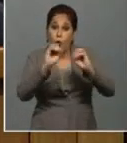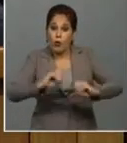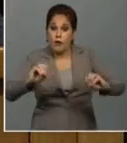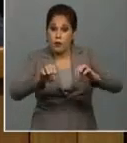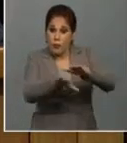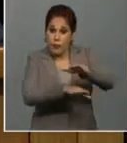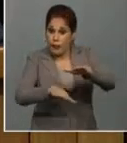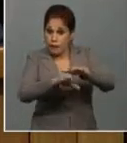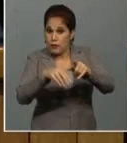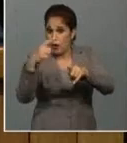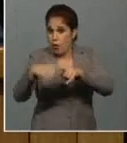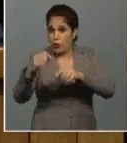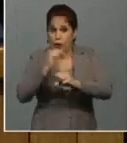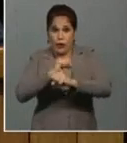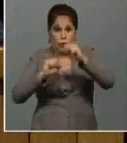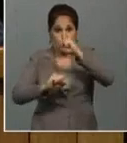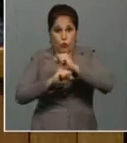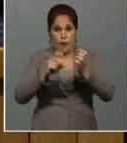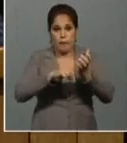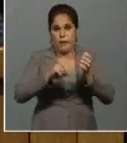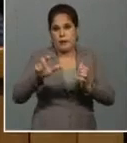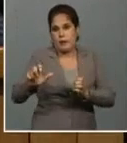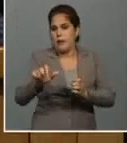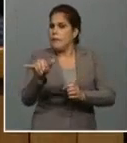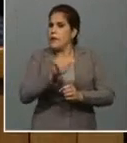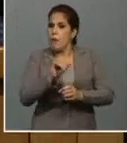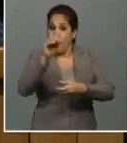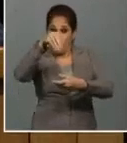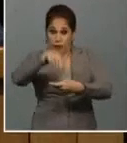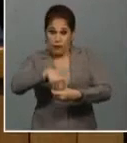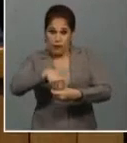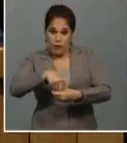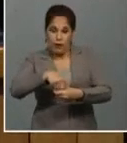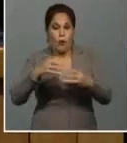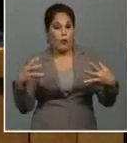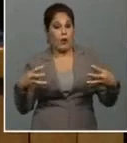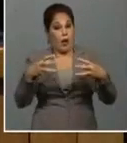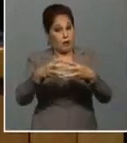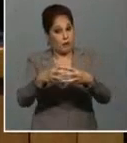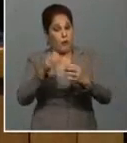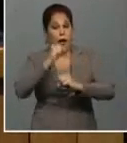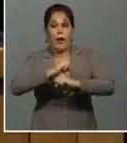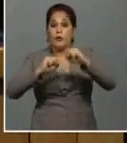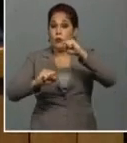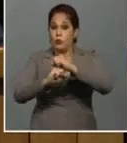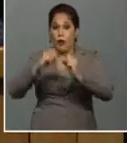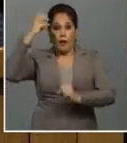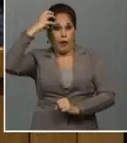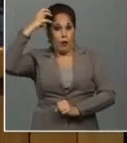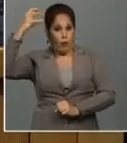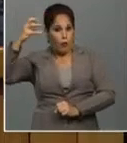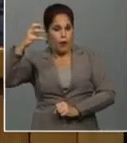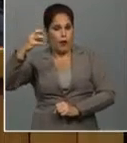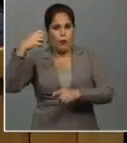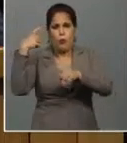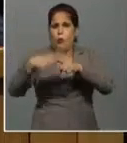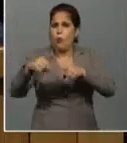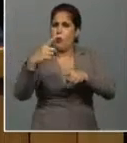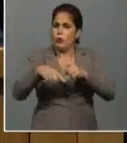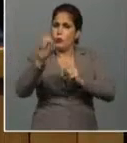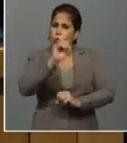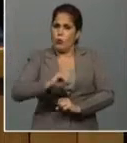y del resto de las estructuras partidistas a lo interno y en su relación con las estructuras del estado gobierno